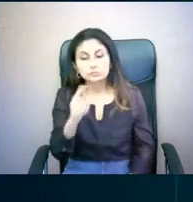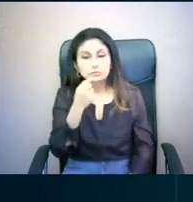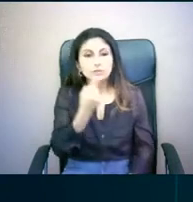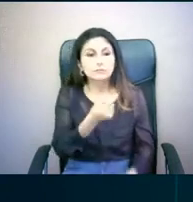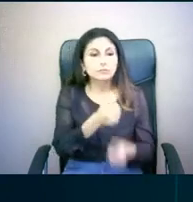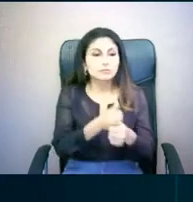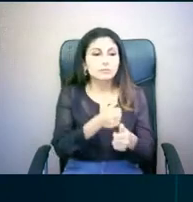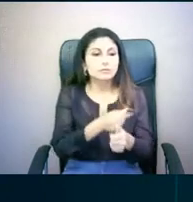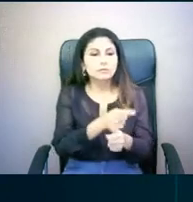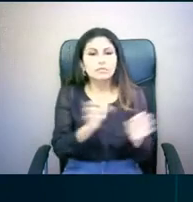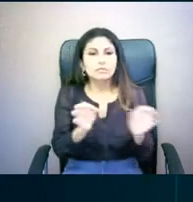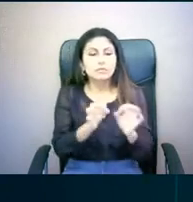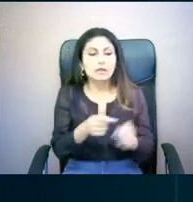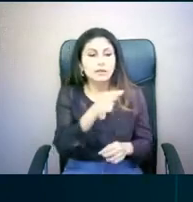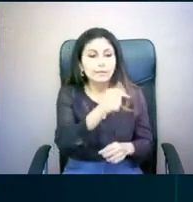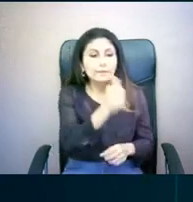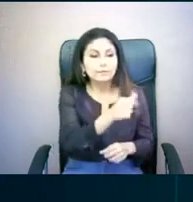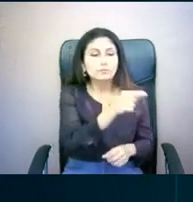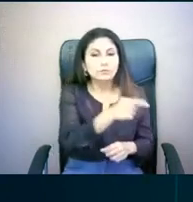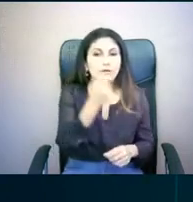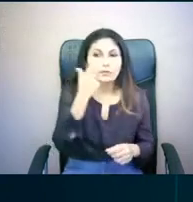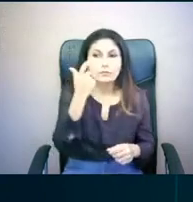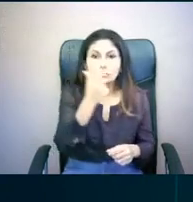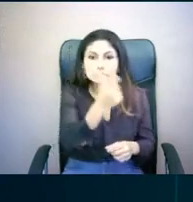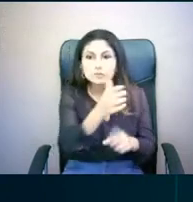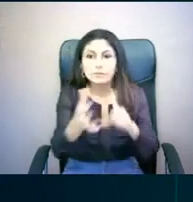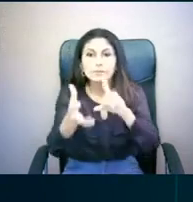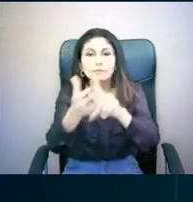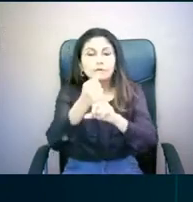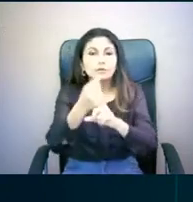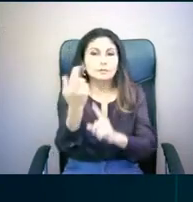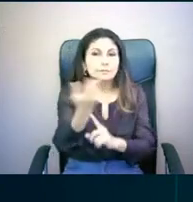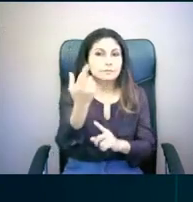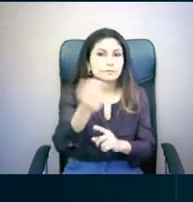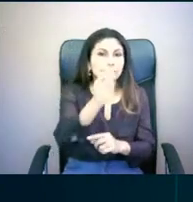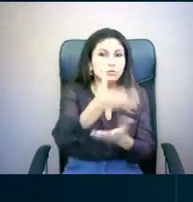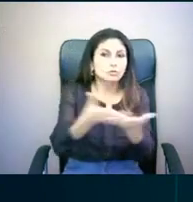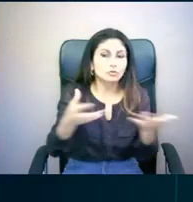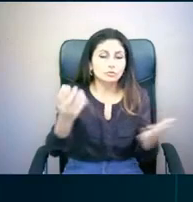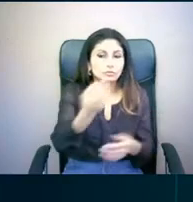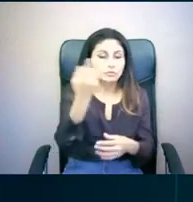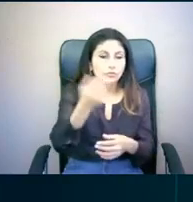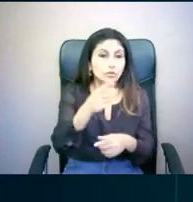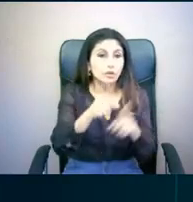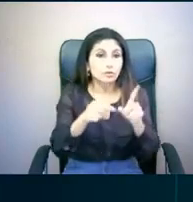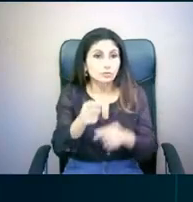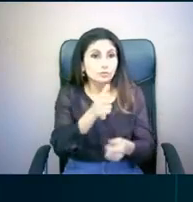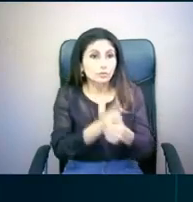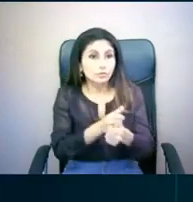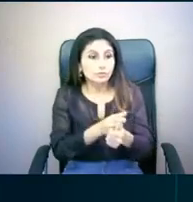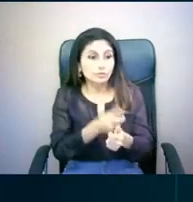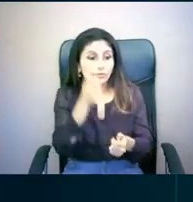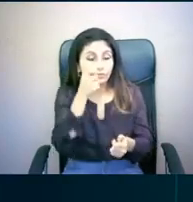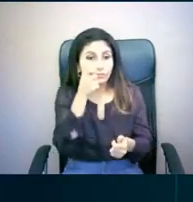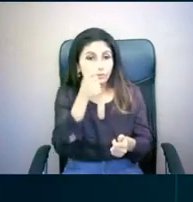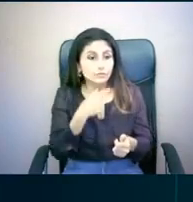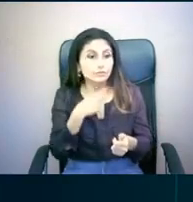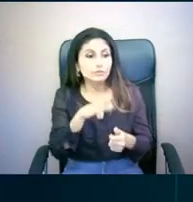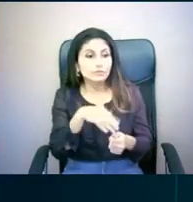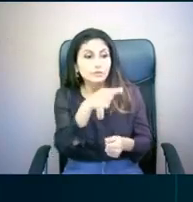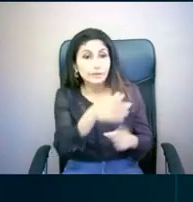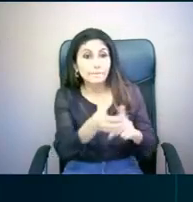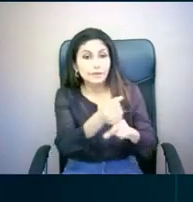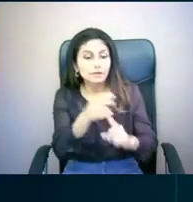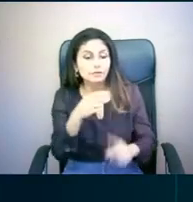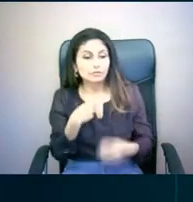quiero que él encuentre patrones dentro de mi base de datos. Y reforzado es cuando yo le doy un premio por encontrar ciertos comportamientos en mis bases de